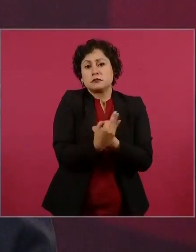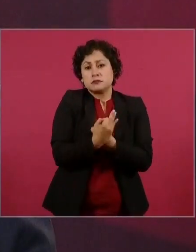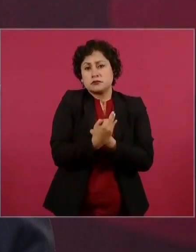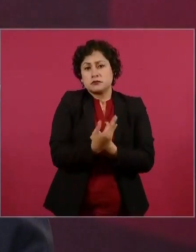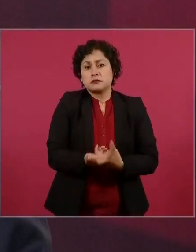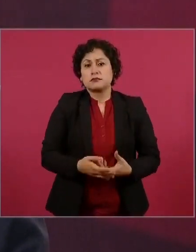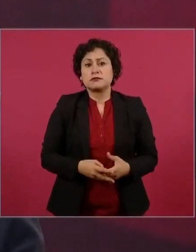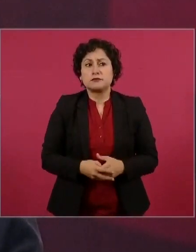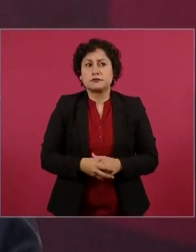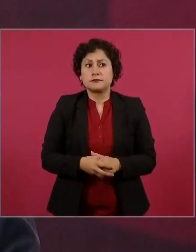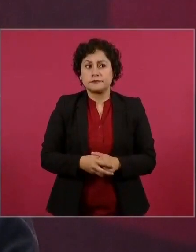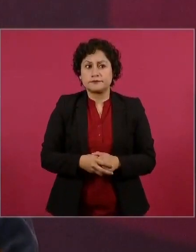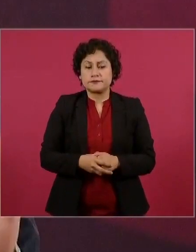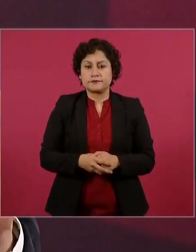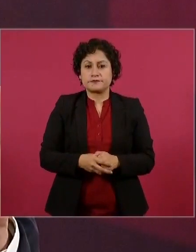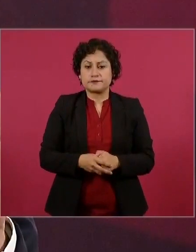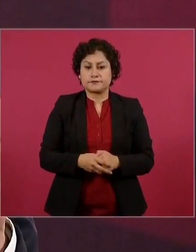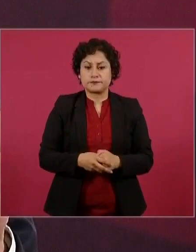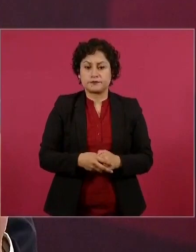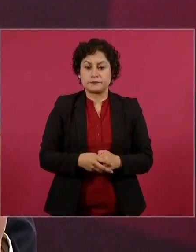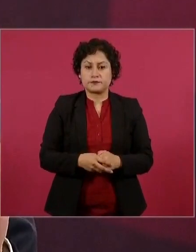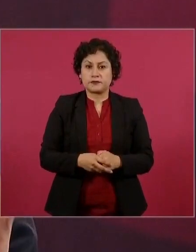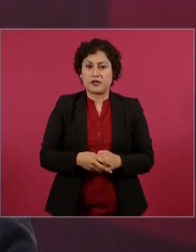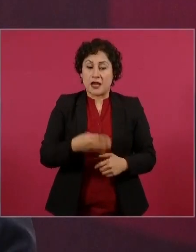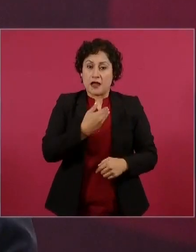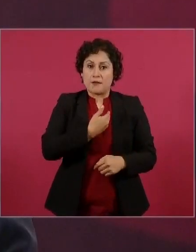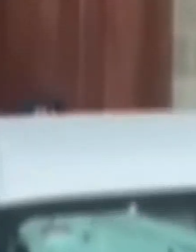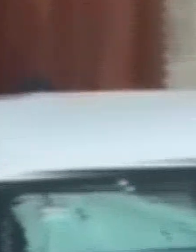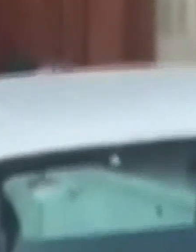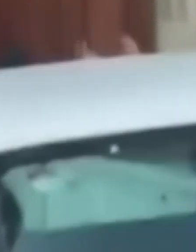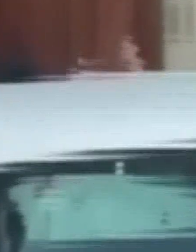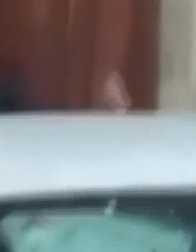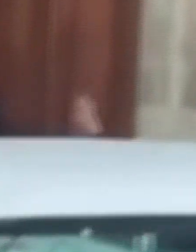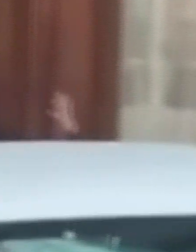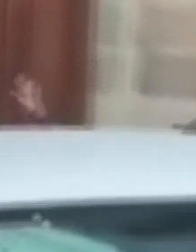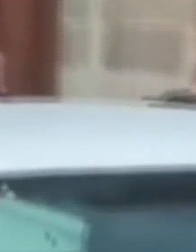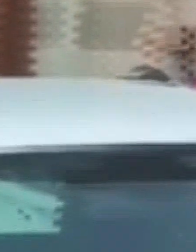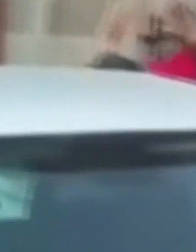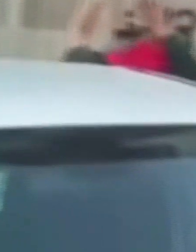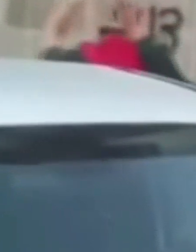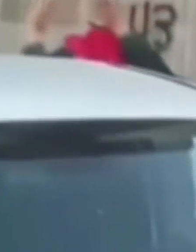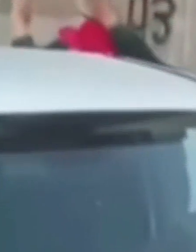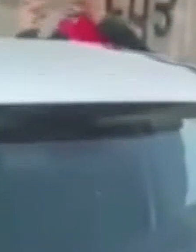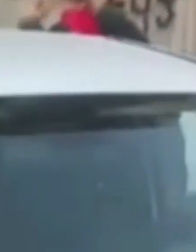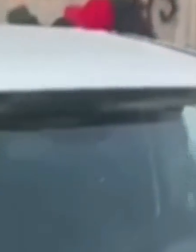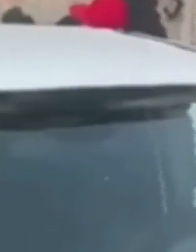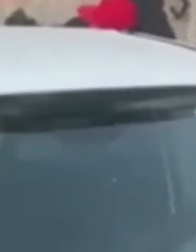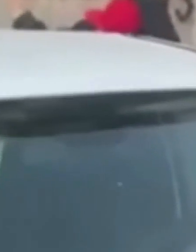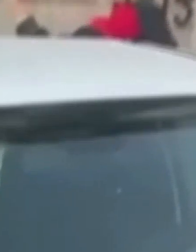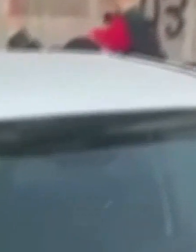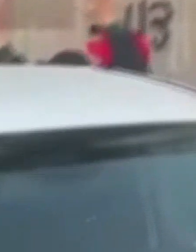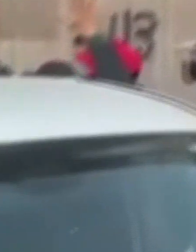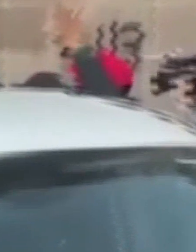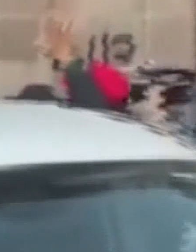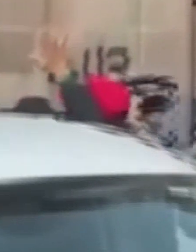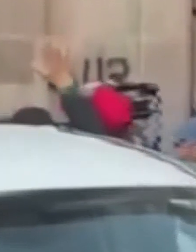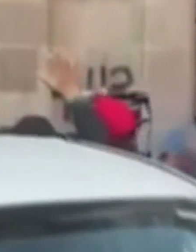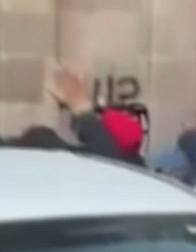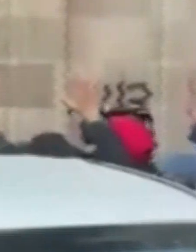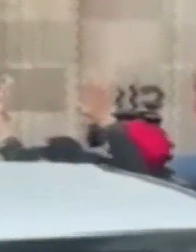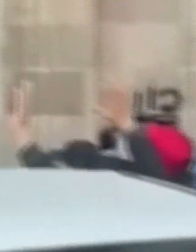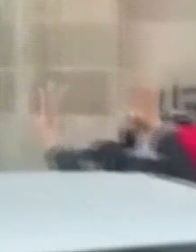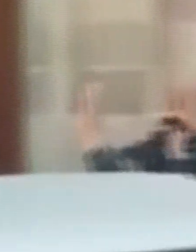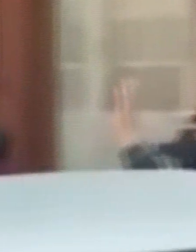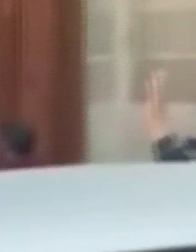pueblo presidente al presidente lo cuida la gente luego de las movilizaciones de las fuerzas militares los normalistas